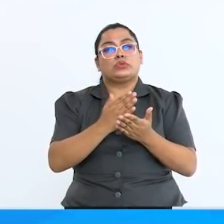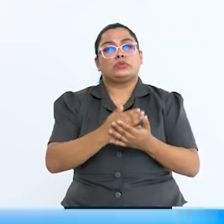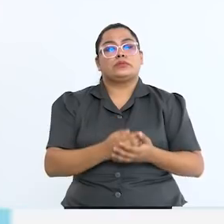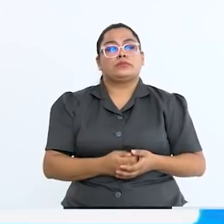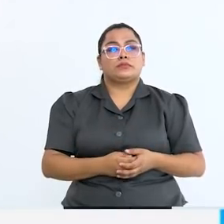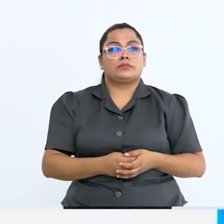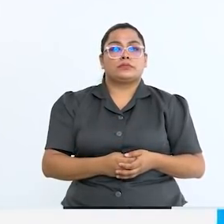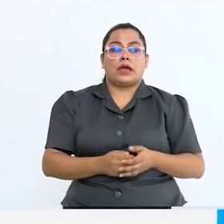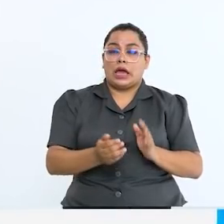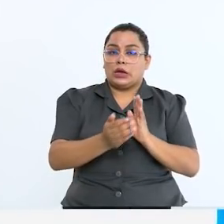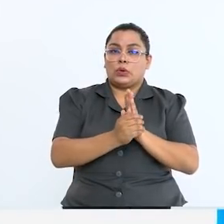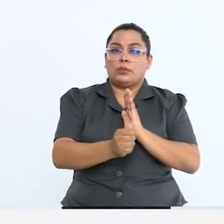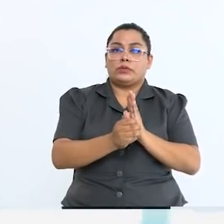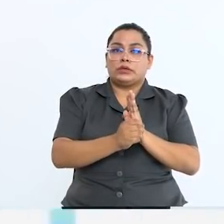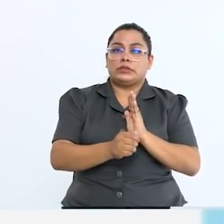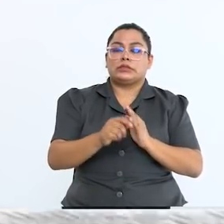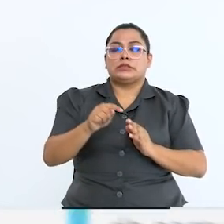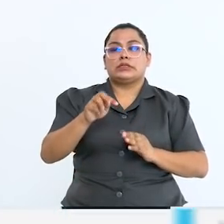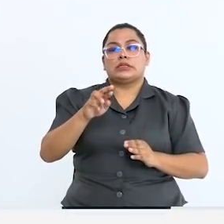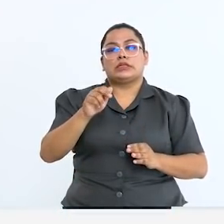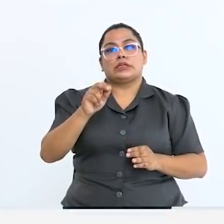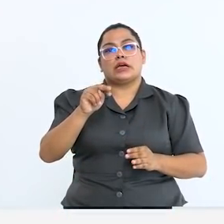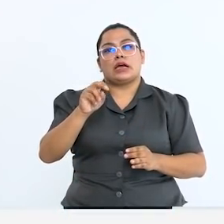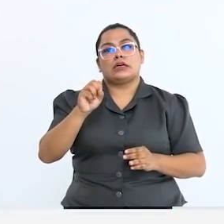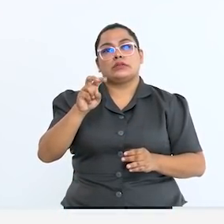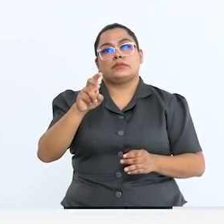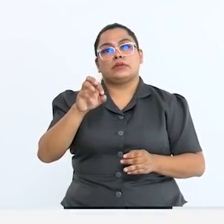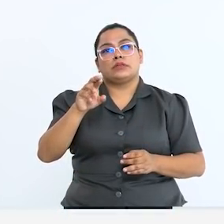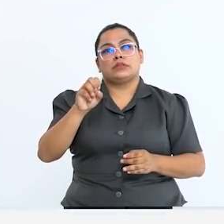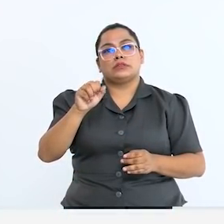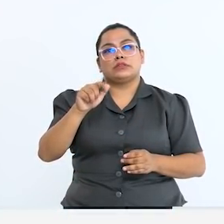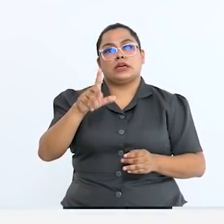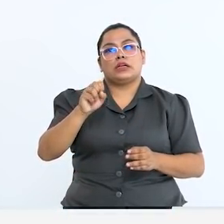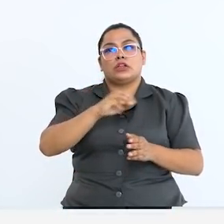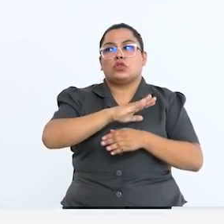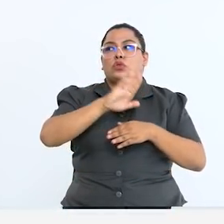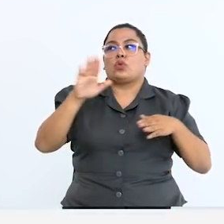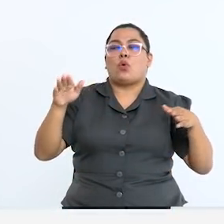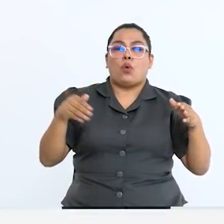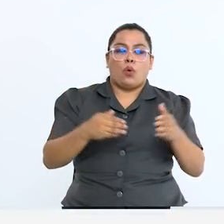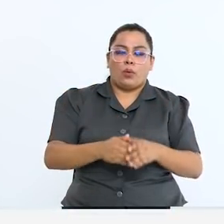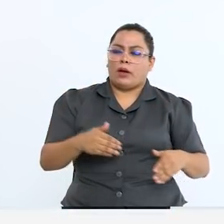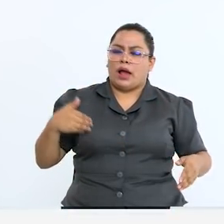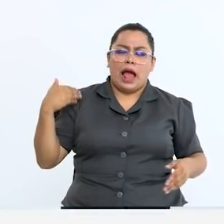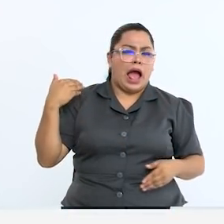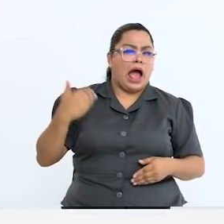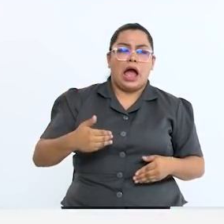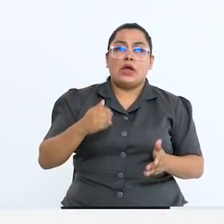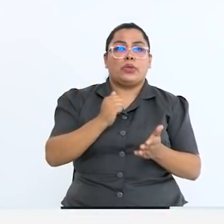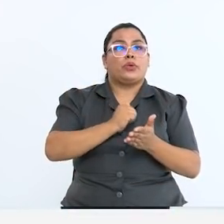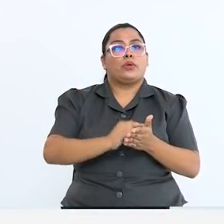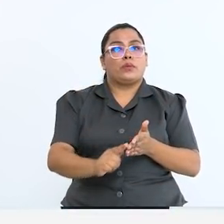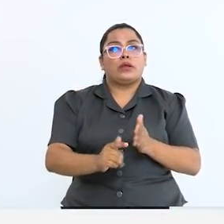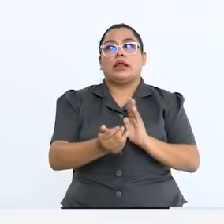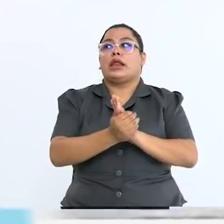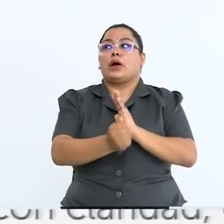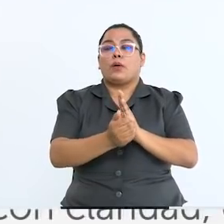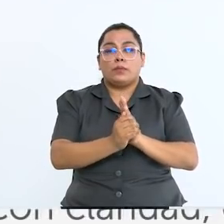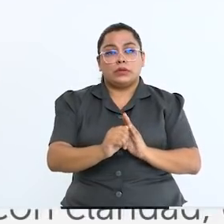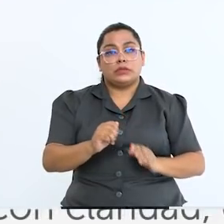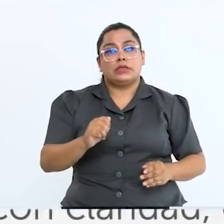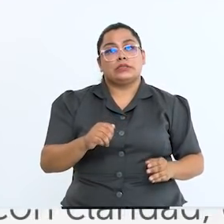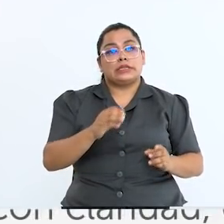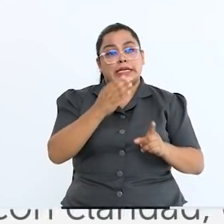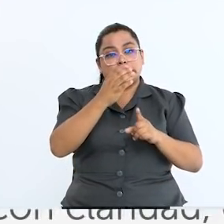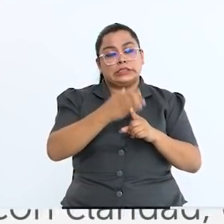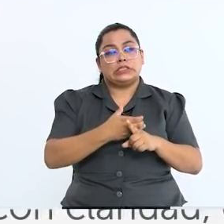estudio. Hay competencias transversales que están a lo largo de todo el año escolar. Las